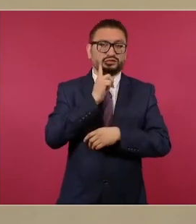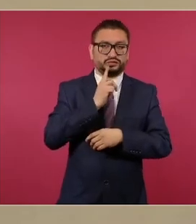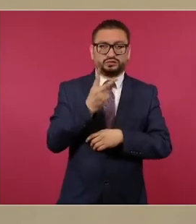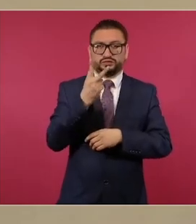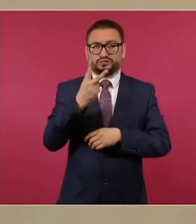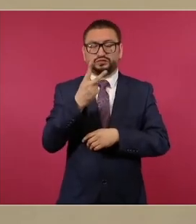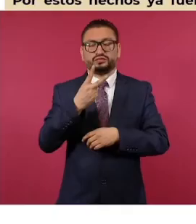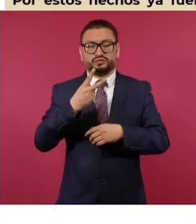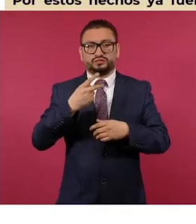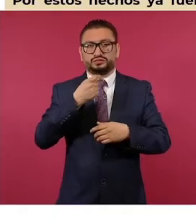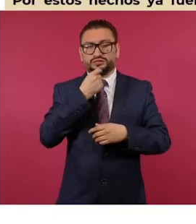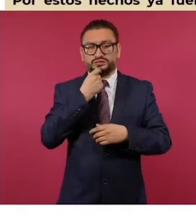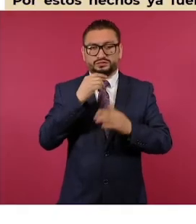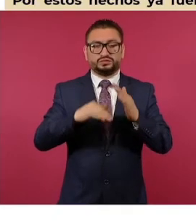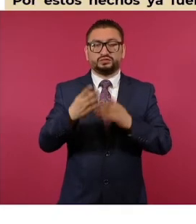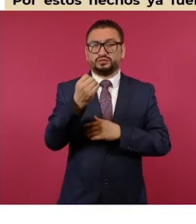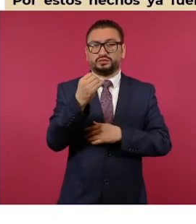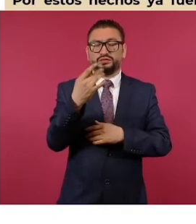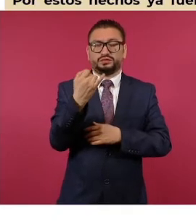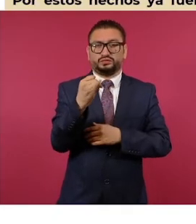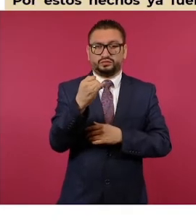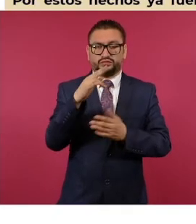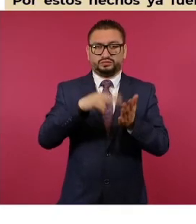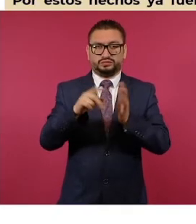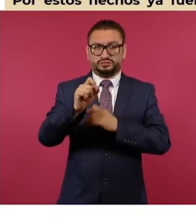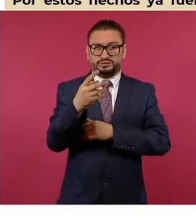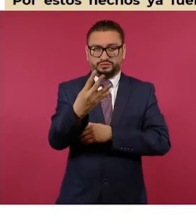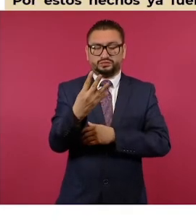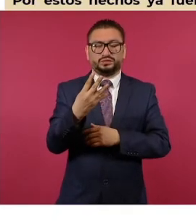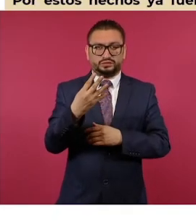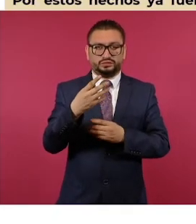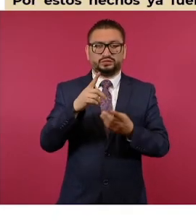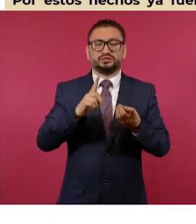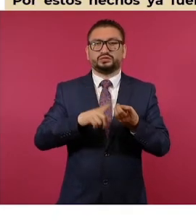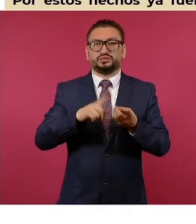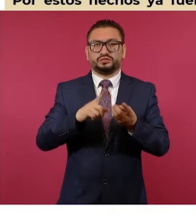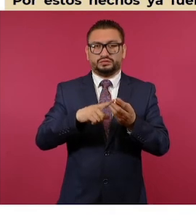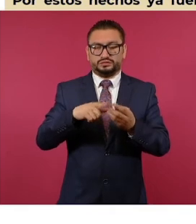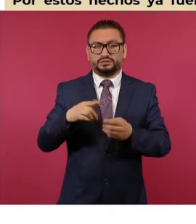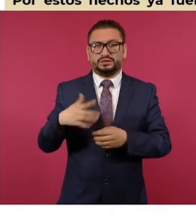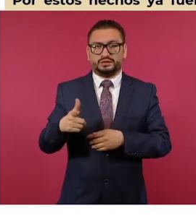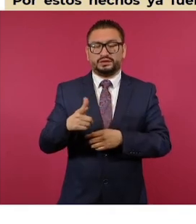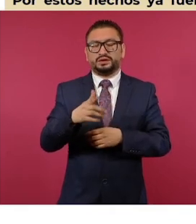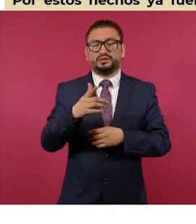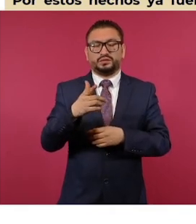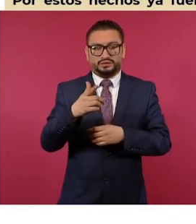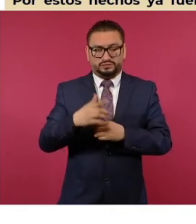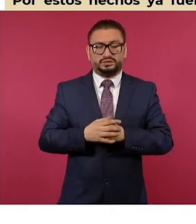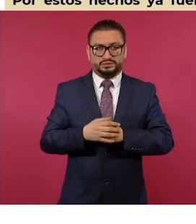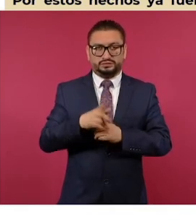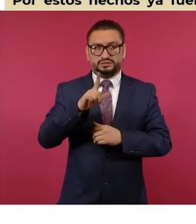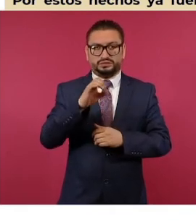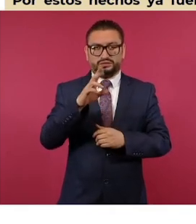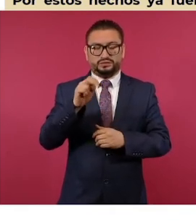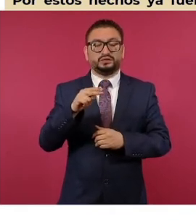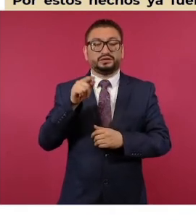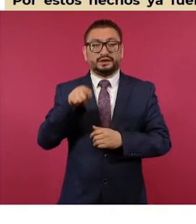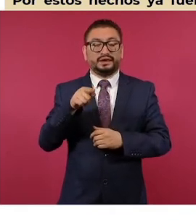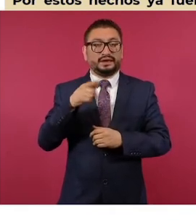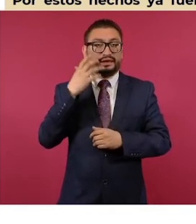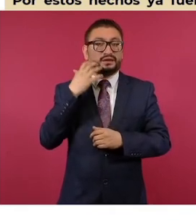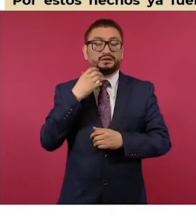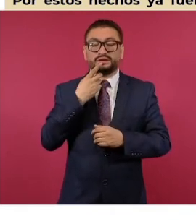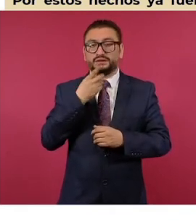Esto ocurrió el 9 de junio del 2024 en León, Guanajuato. De acuerdo con las investigaciones, los